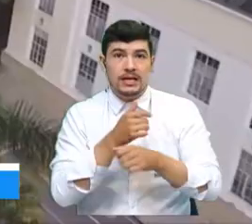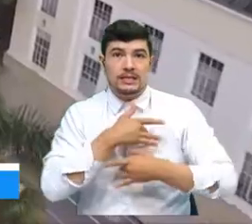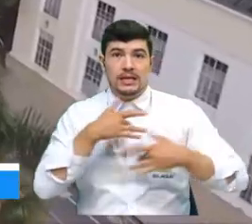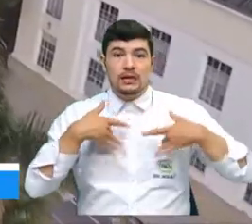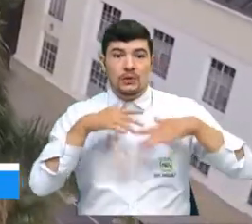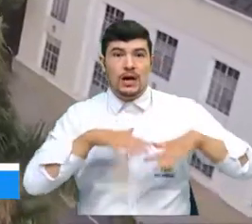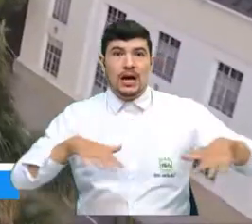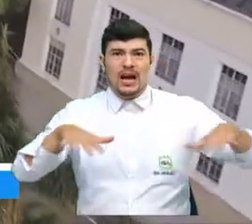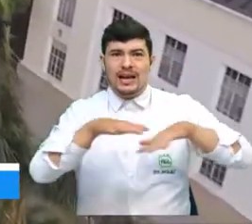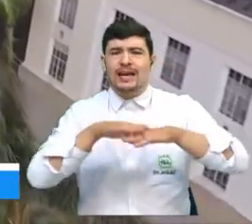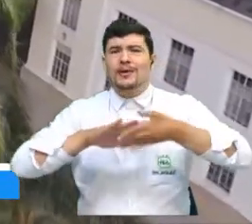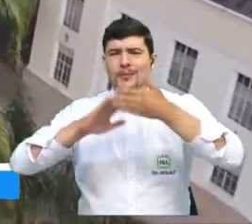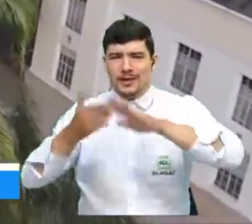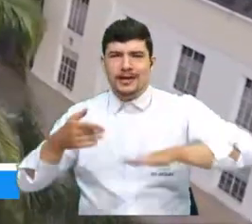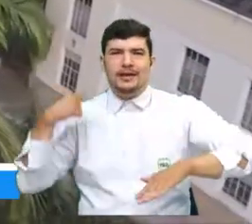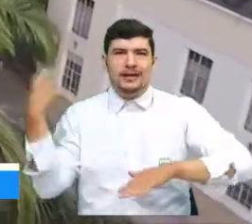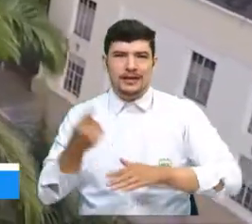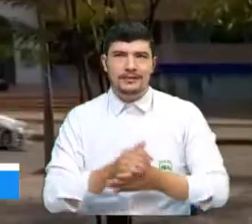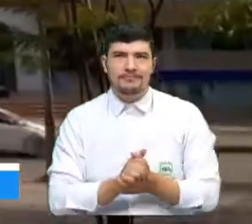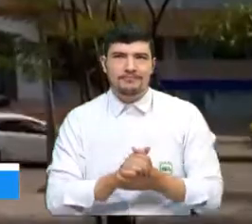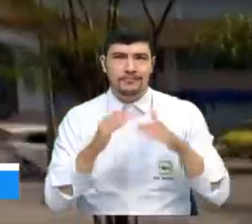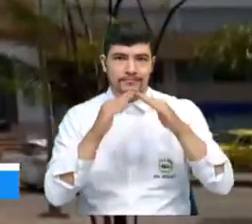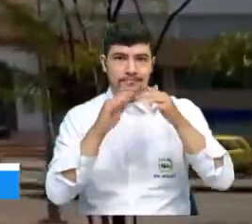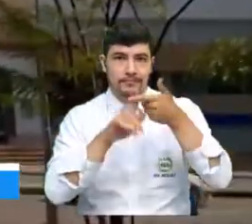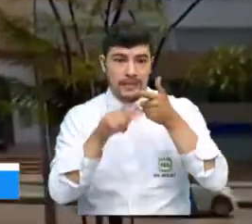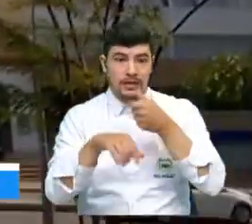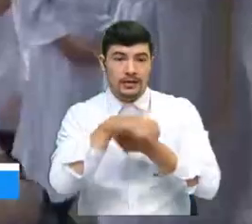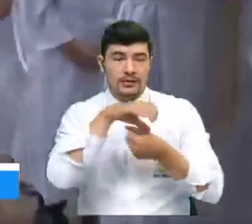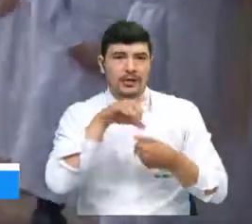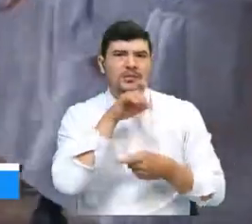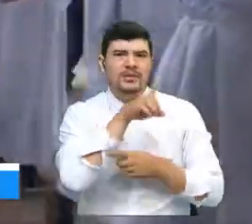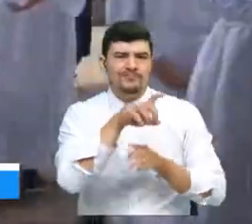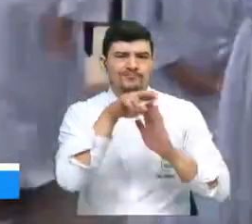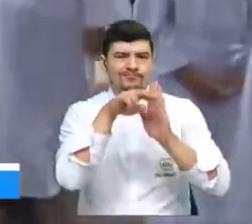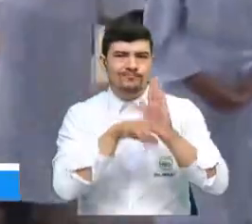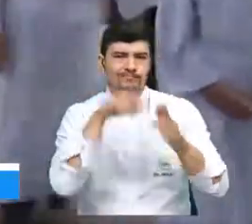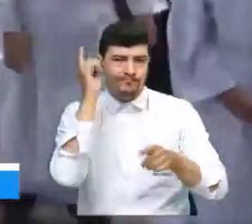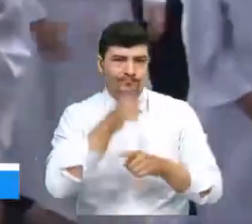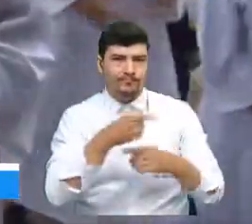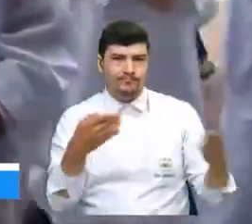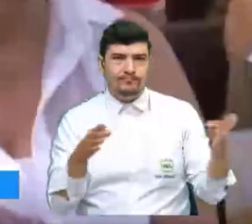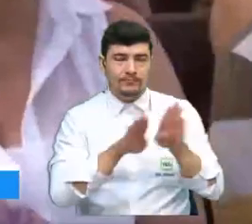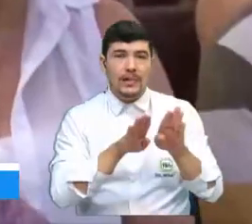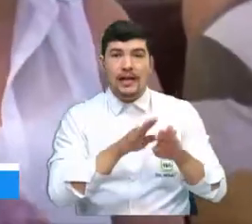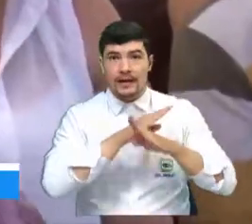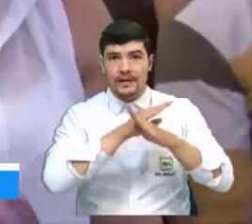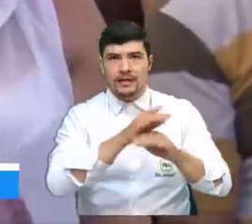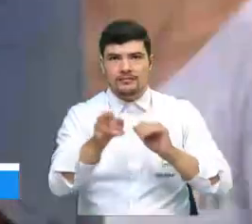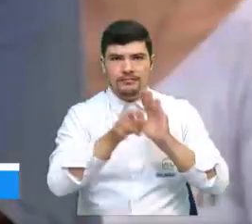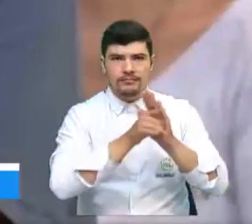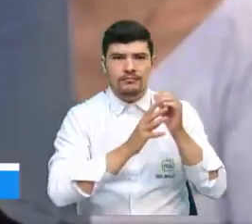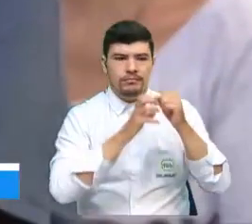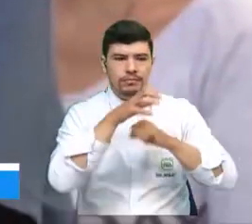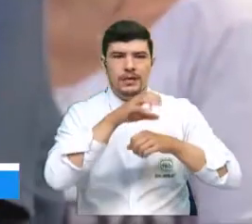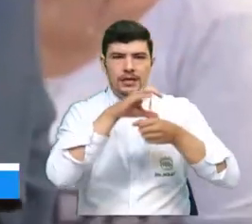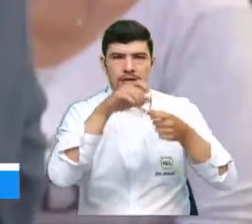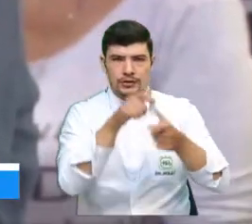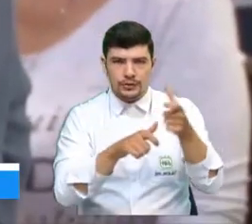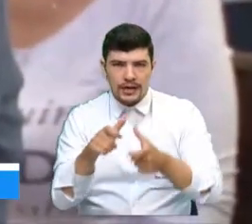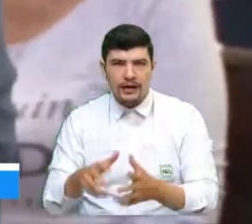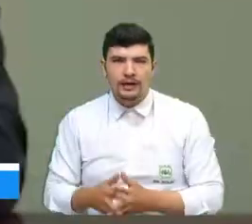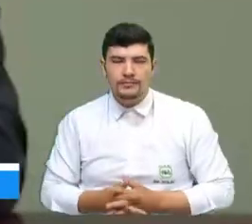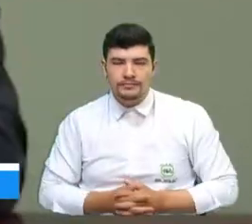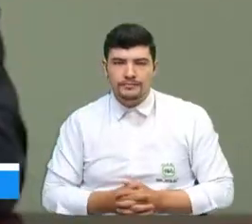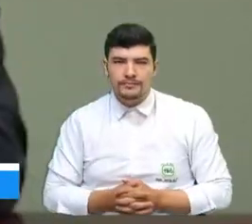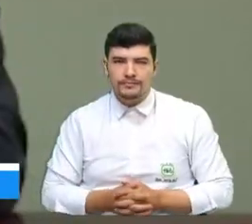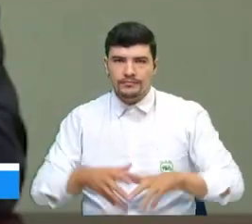iglesia católica en bucaramanga también toma medidas para evitar el riesgo de contagio de coronavirus a los ciudadanos las